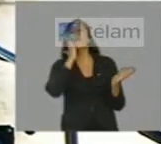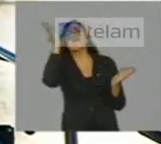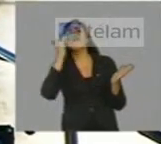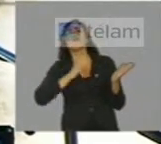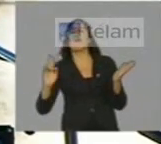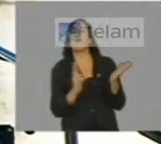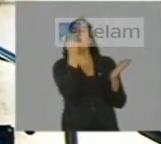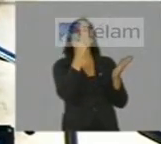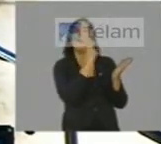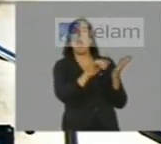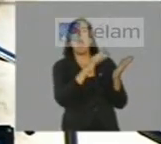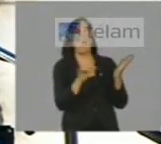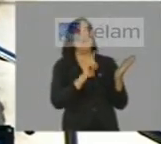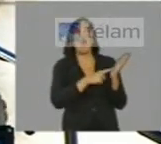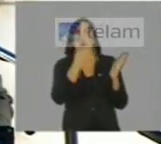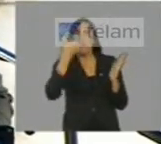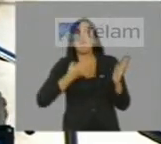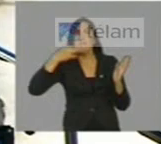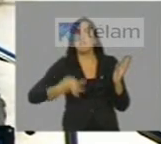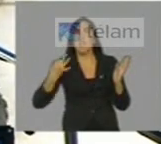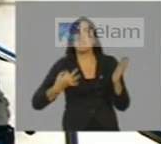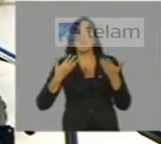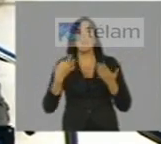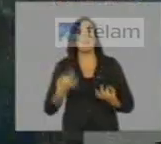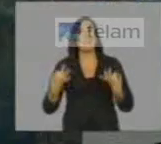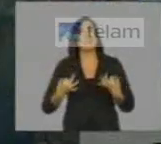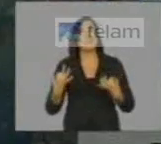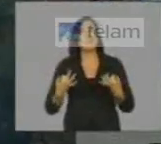que algún apellido ilustre, pero todos sabemos que todavía,